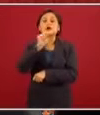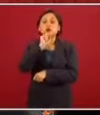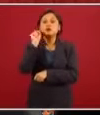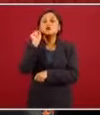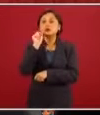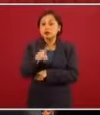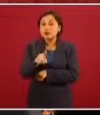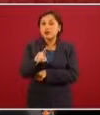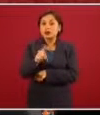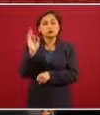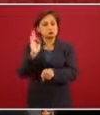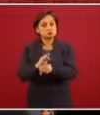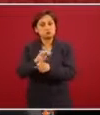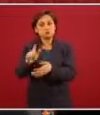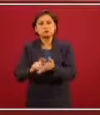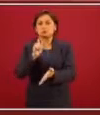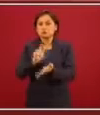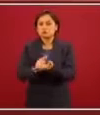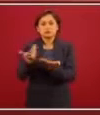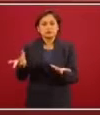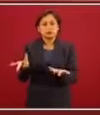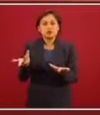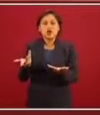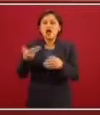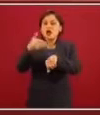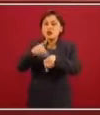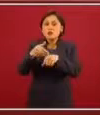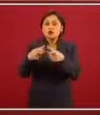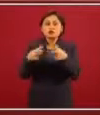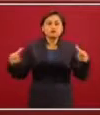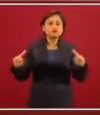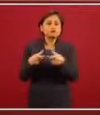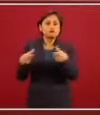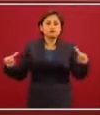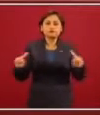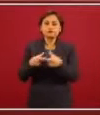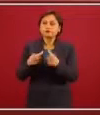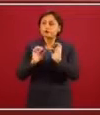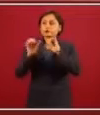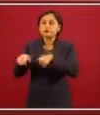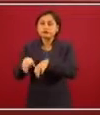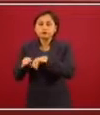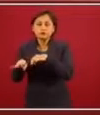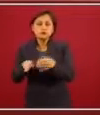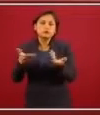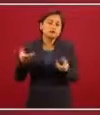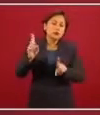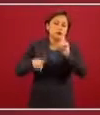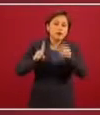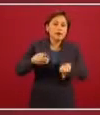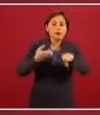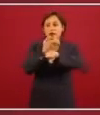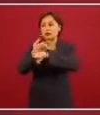enfrenta uno con esa situación. Los números van a ir cambiando conforme vaya entrando, varía por entidad federativa, en algunos hay, por